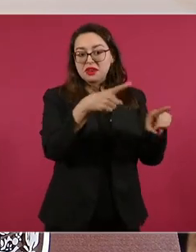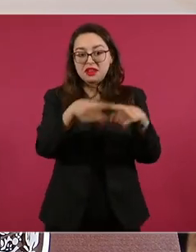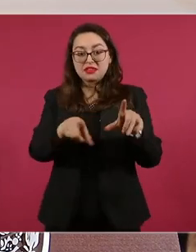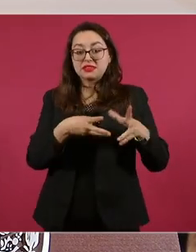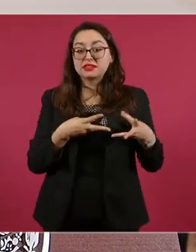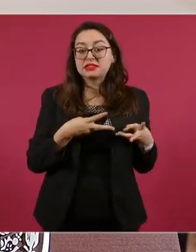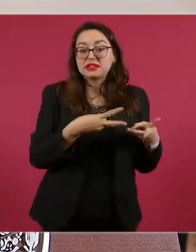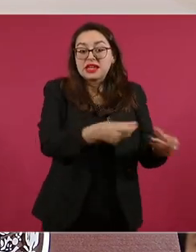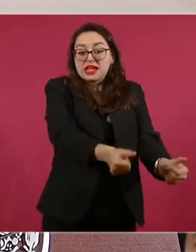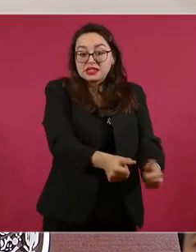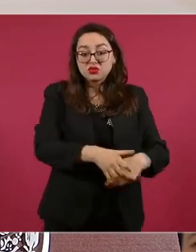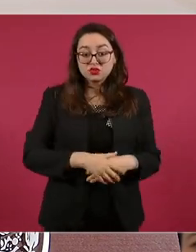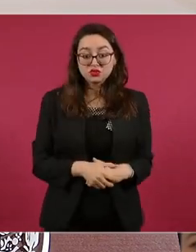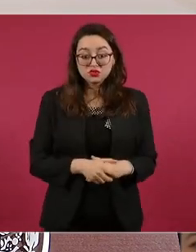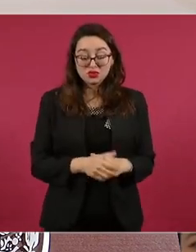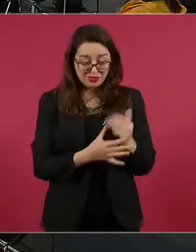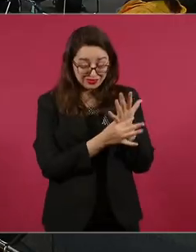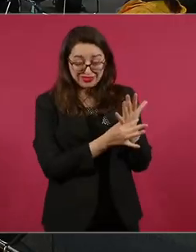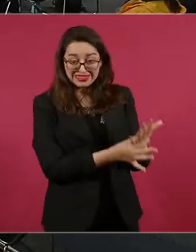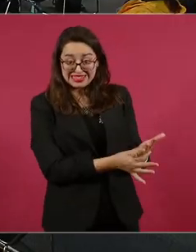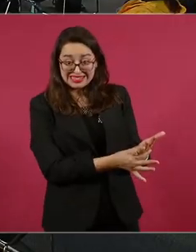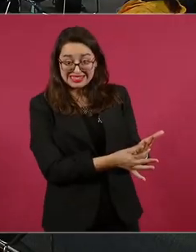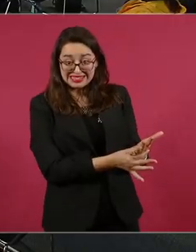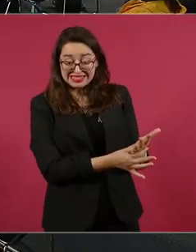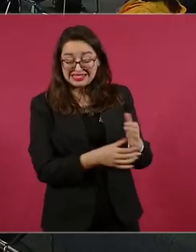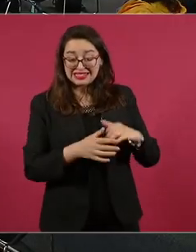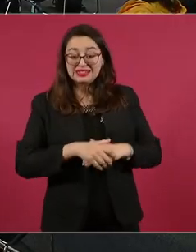Incluso yo en el nuevo libro, nada más que